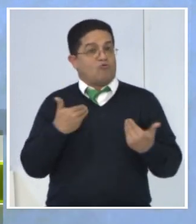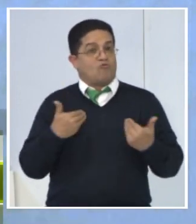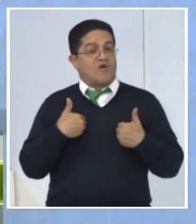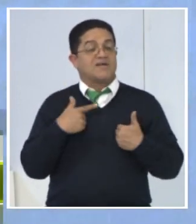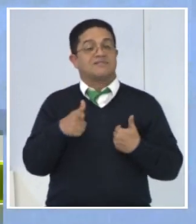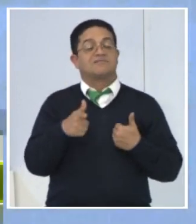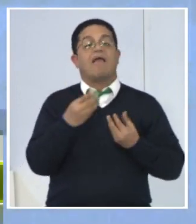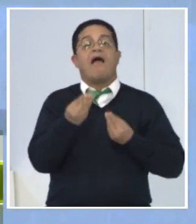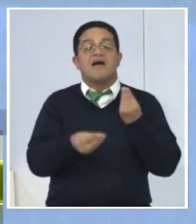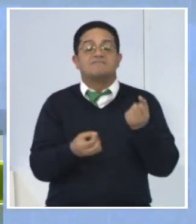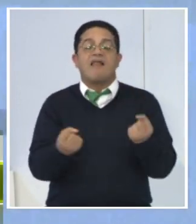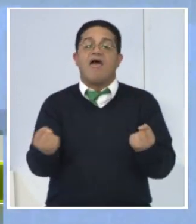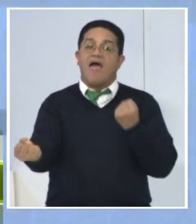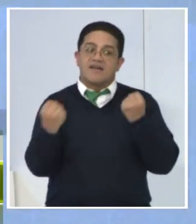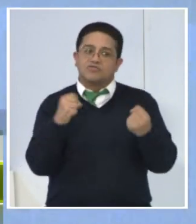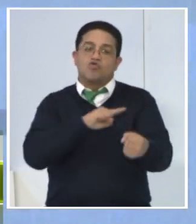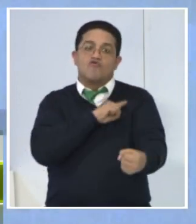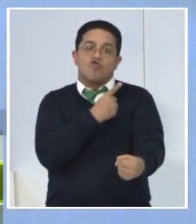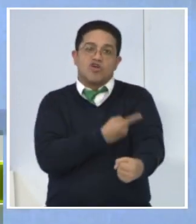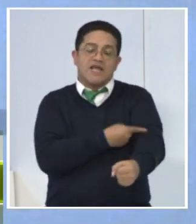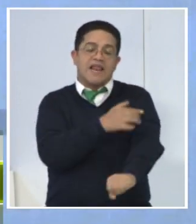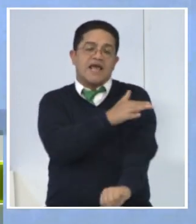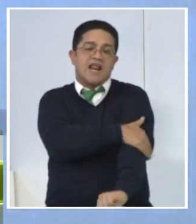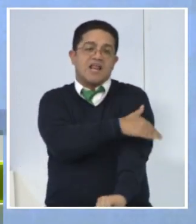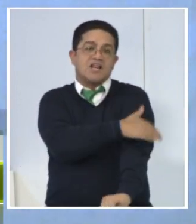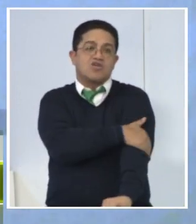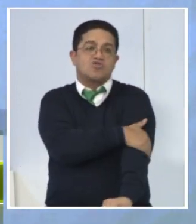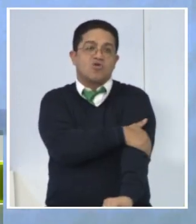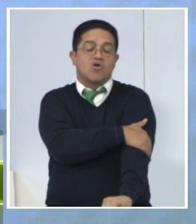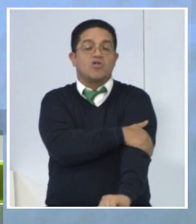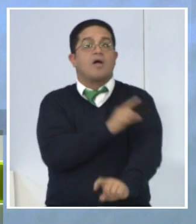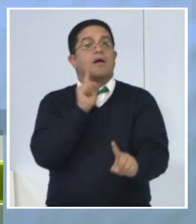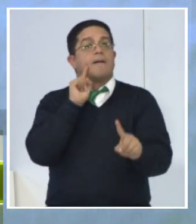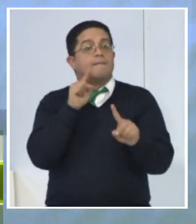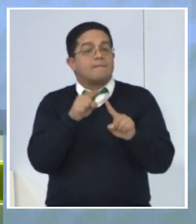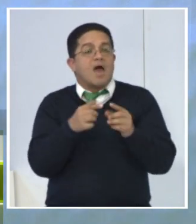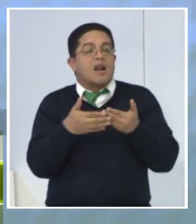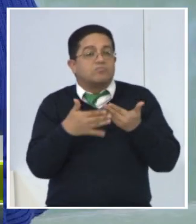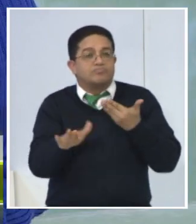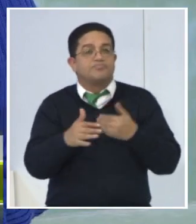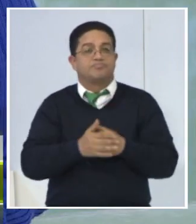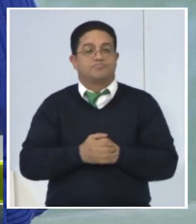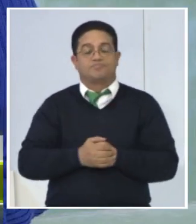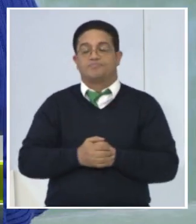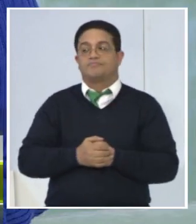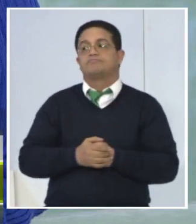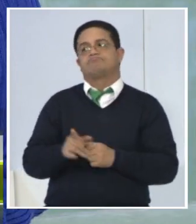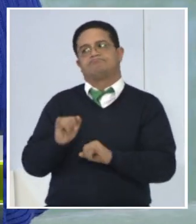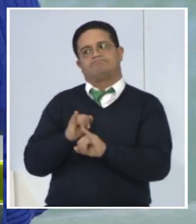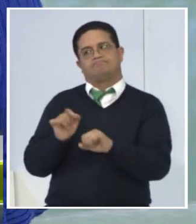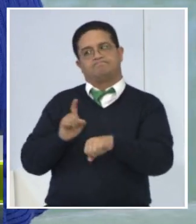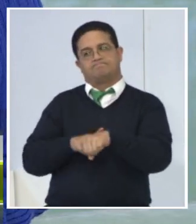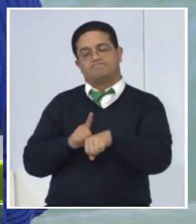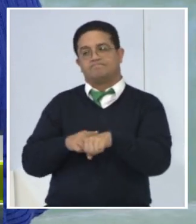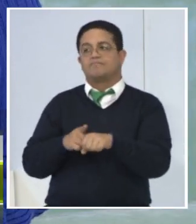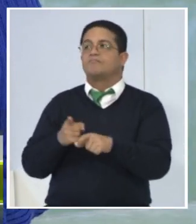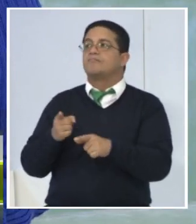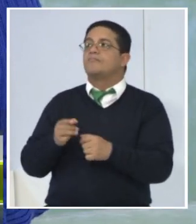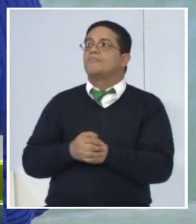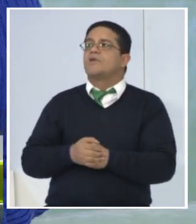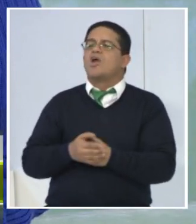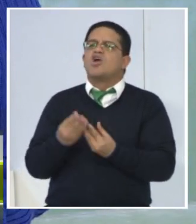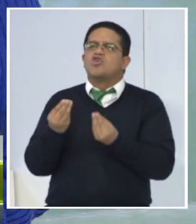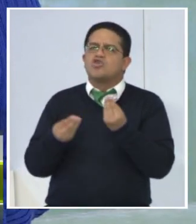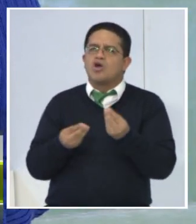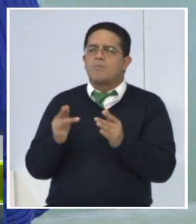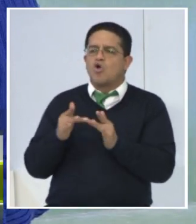hacer ejercicios de fortalecimiento de la cara lateral del codo para que esto no les ocurra. Muy bien, doctor, se nos terminó el tiempo. Queremos ofrecerle a las personas